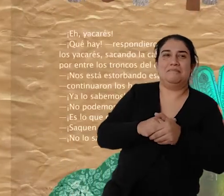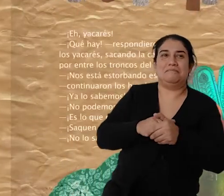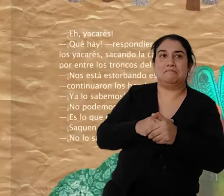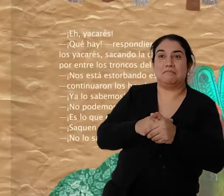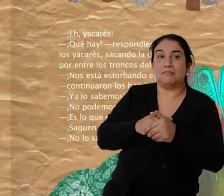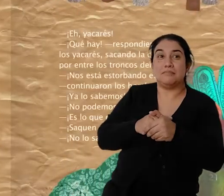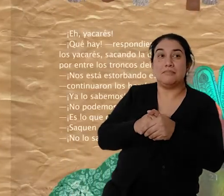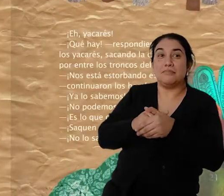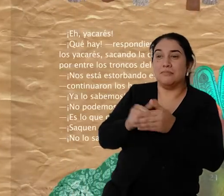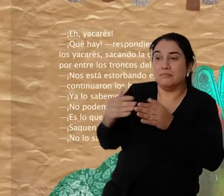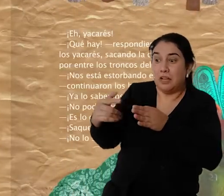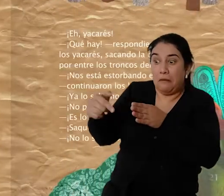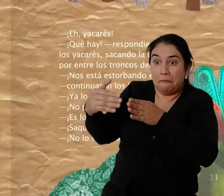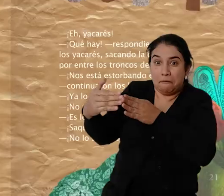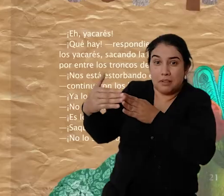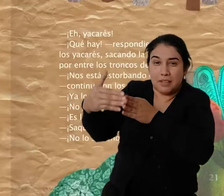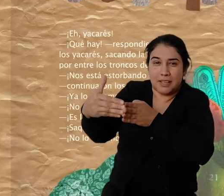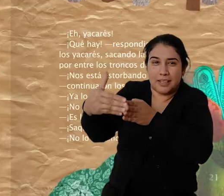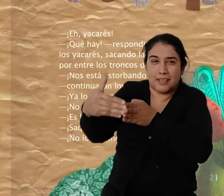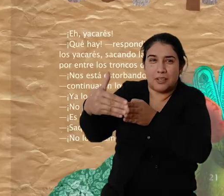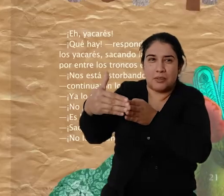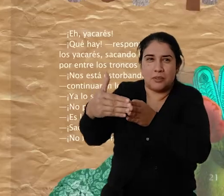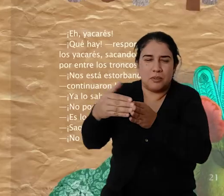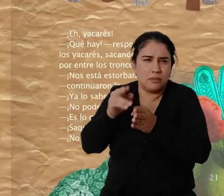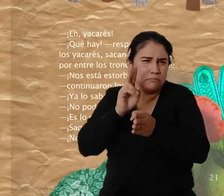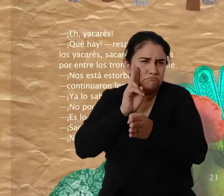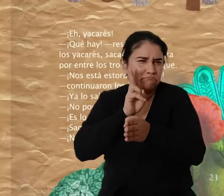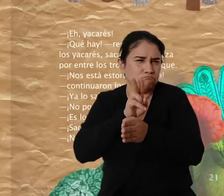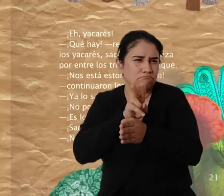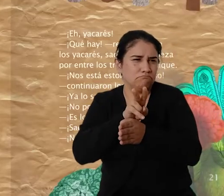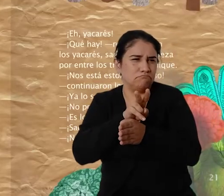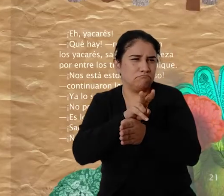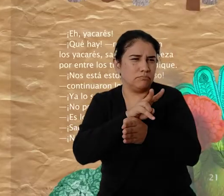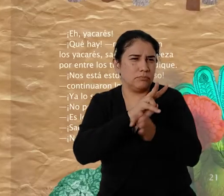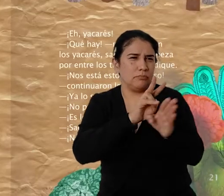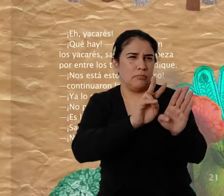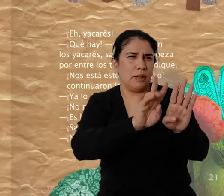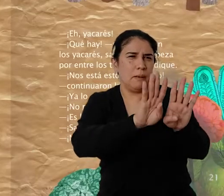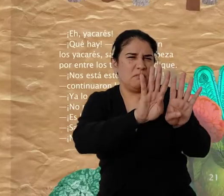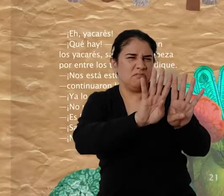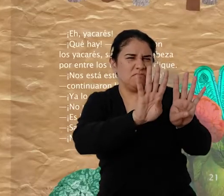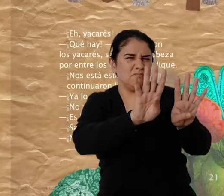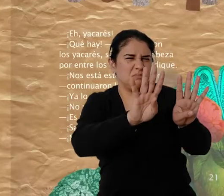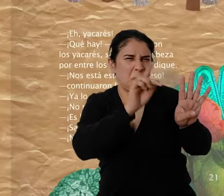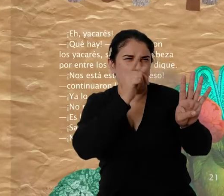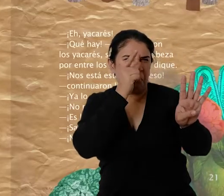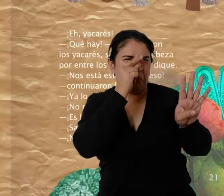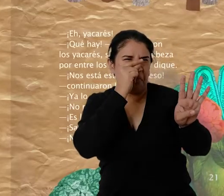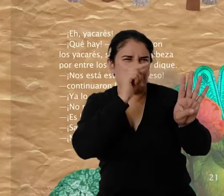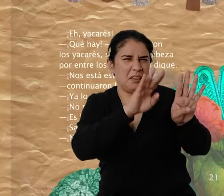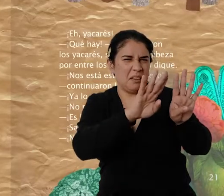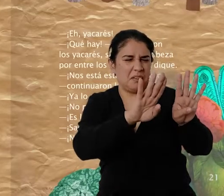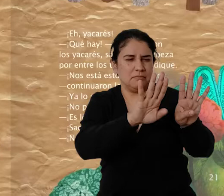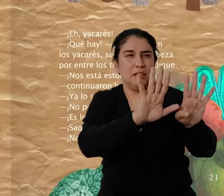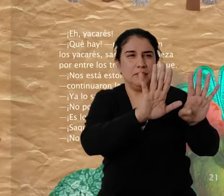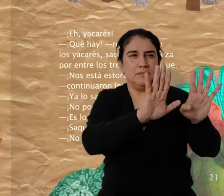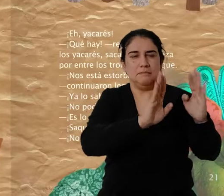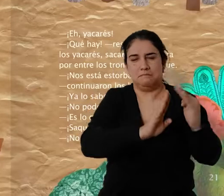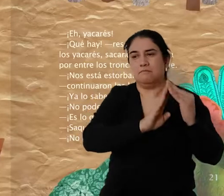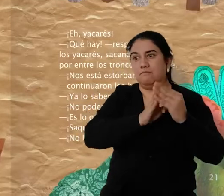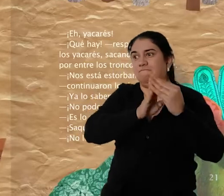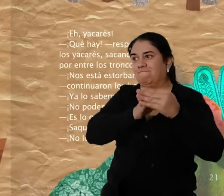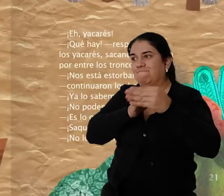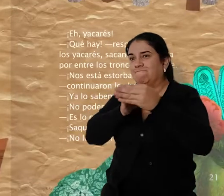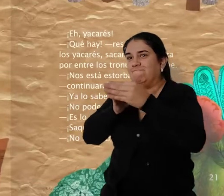El bote se acercó, vio el formidable dique que habían levantado los yacarés y se volvió al vapor.